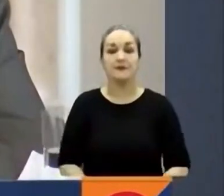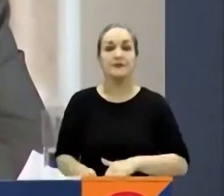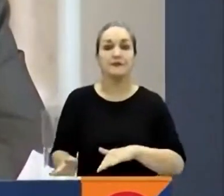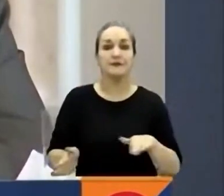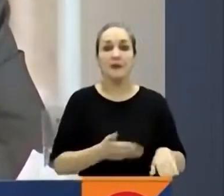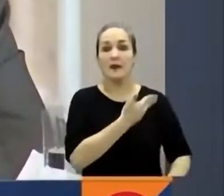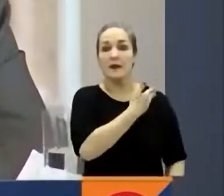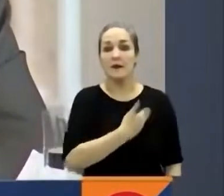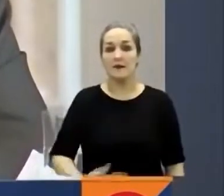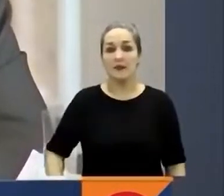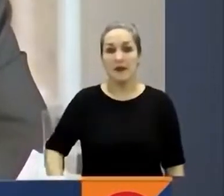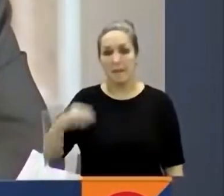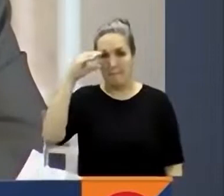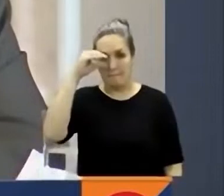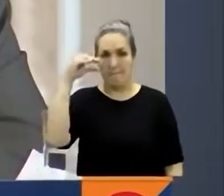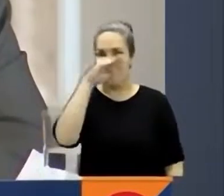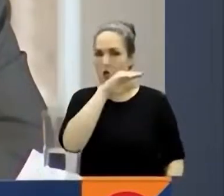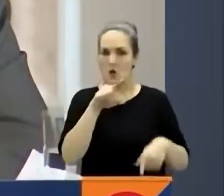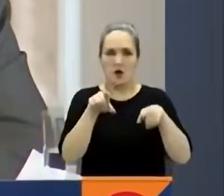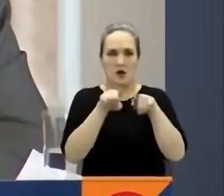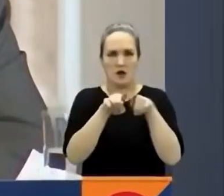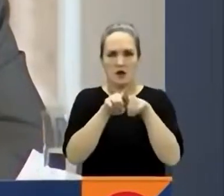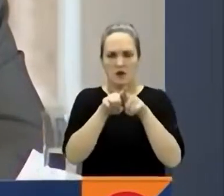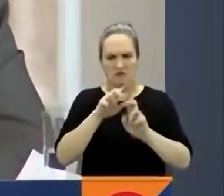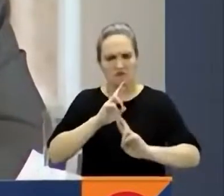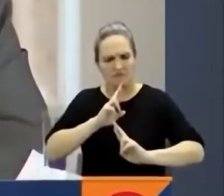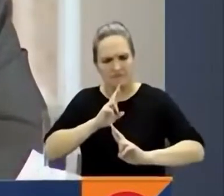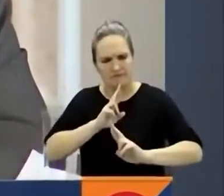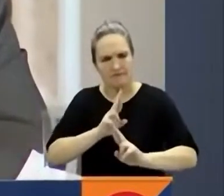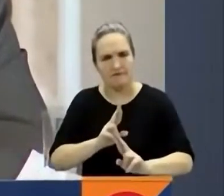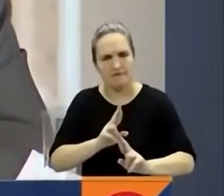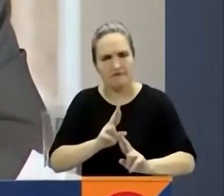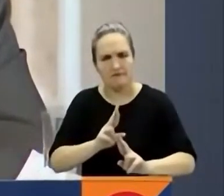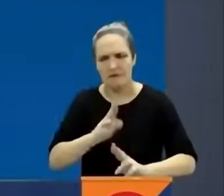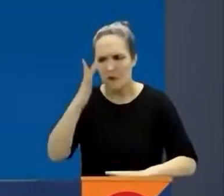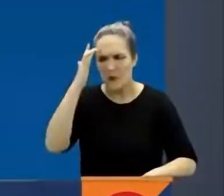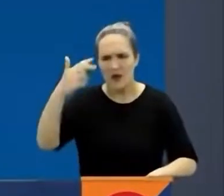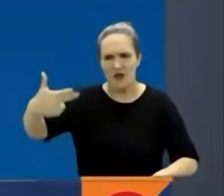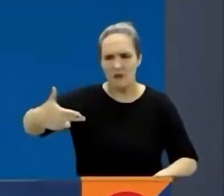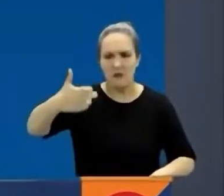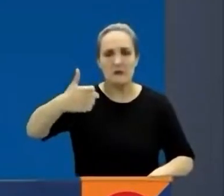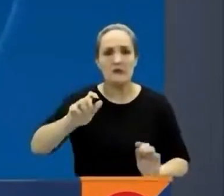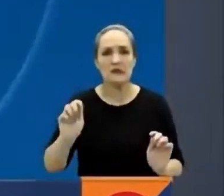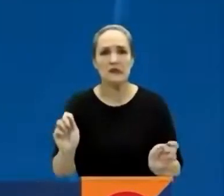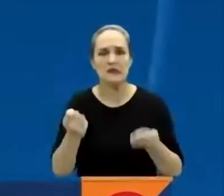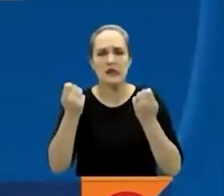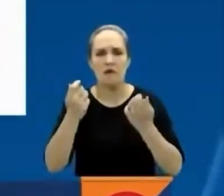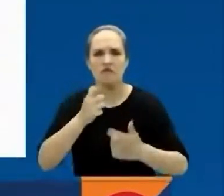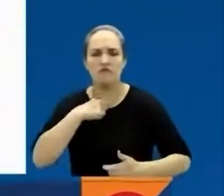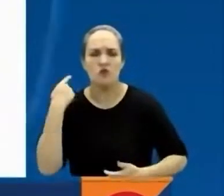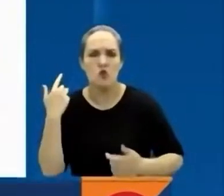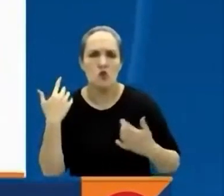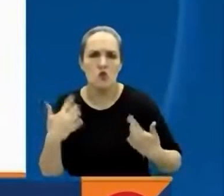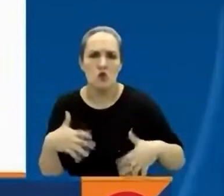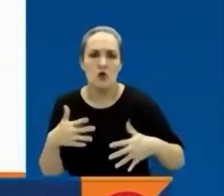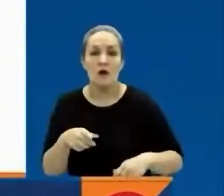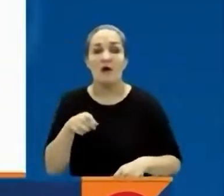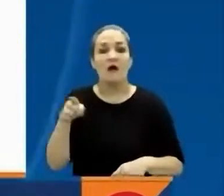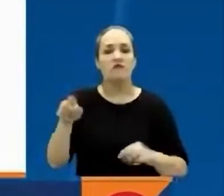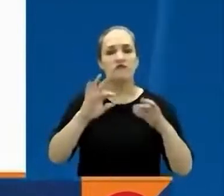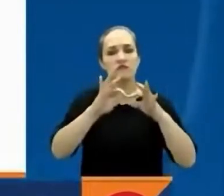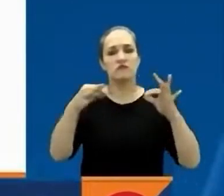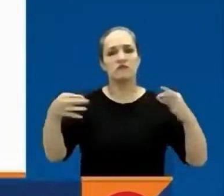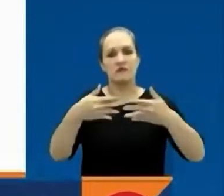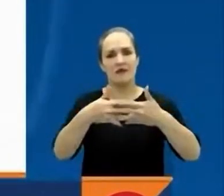presidente Gustavo Petro también reaccionó al fallido atentado contra la vicepresidenta argentina. El mandatario escribió en su cuenta de